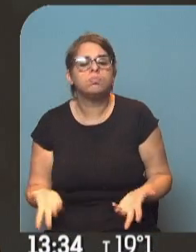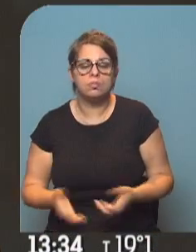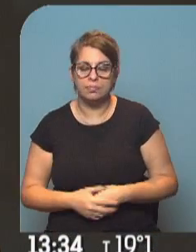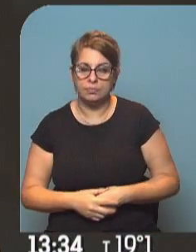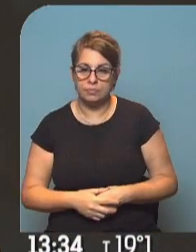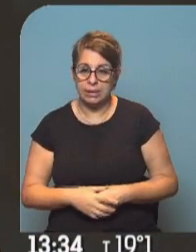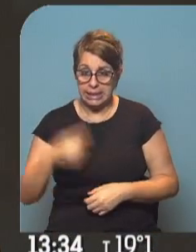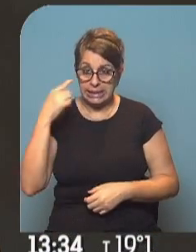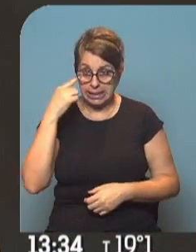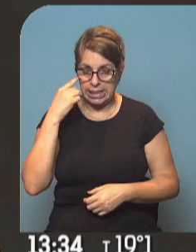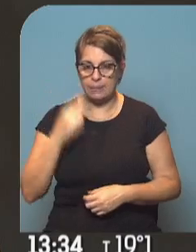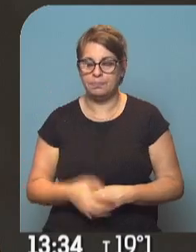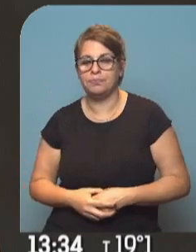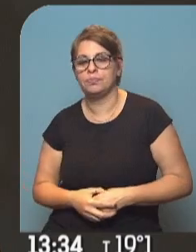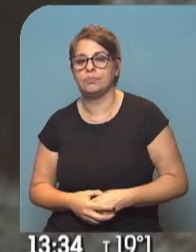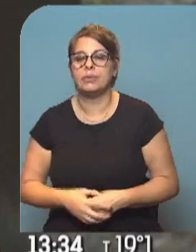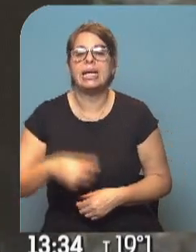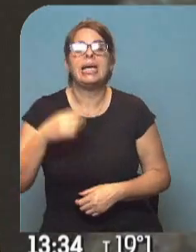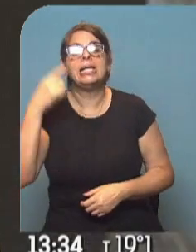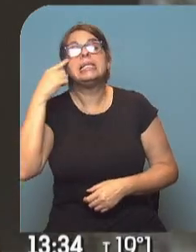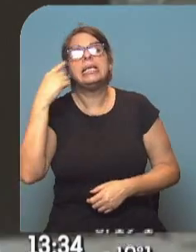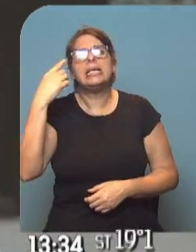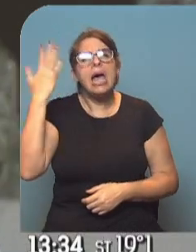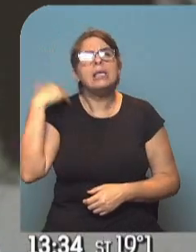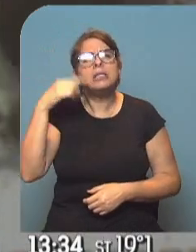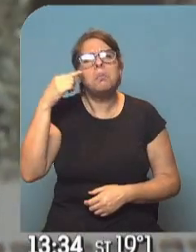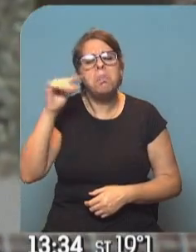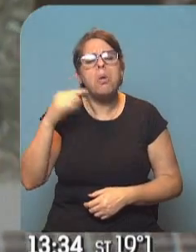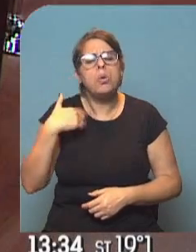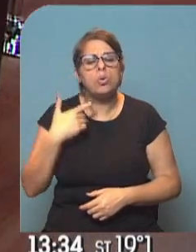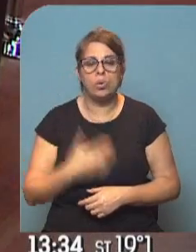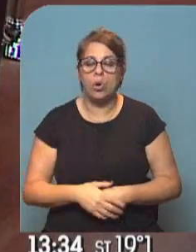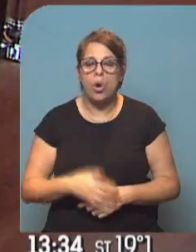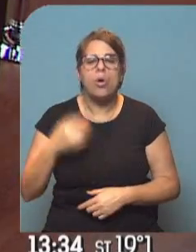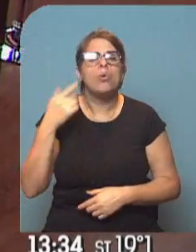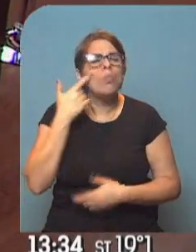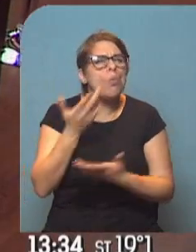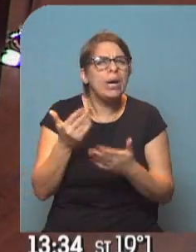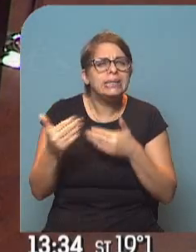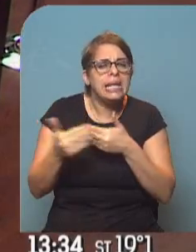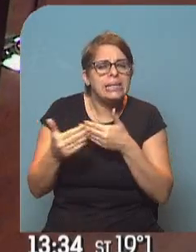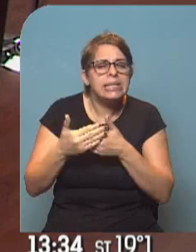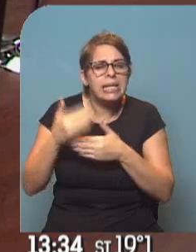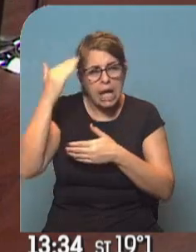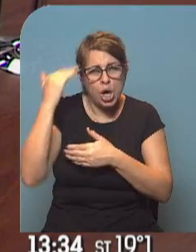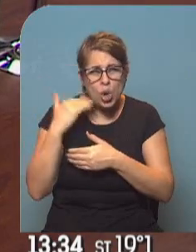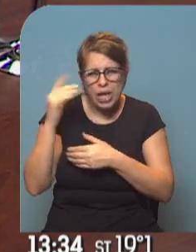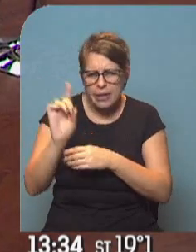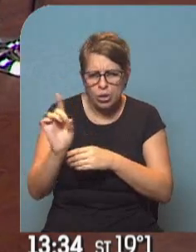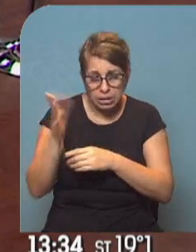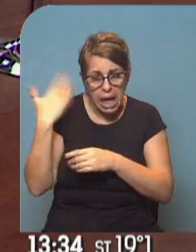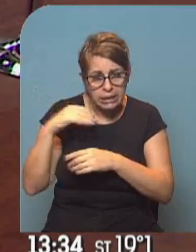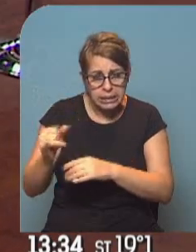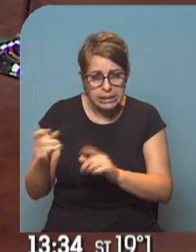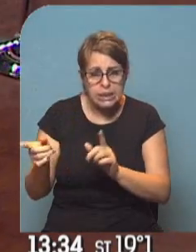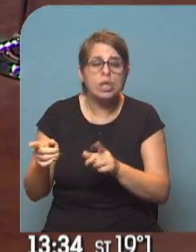con China, y China en los últimos tiempos en realidad no se mostró tan cercano a Corea del Norte como tradicionalmente lo